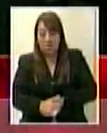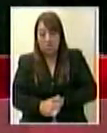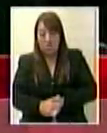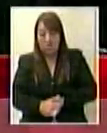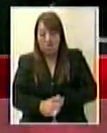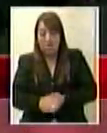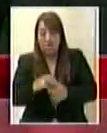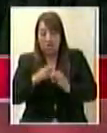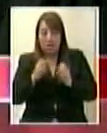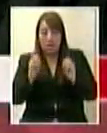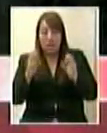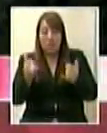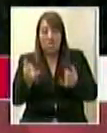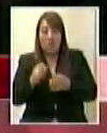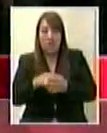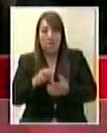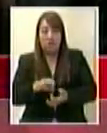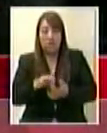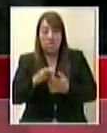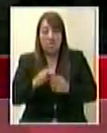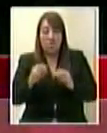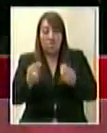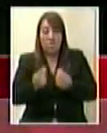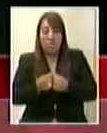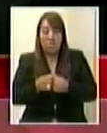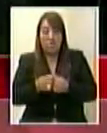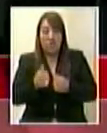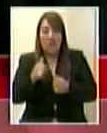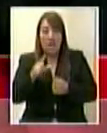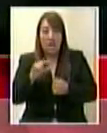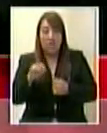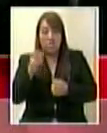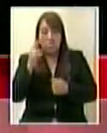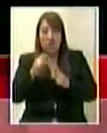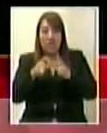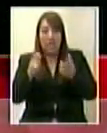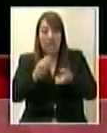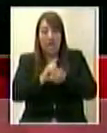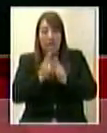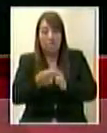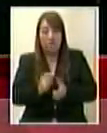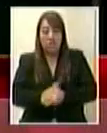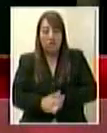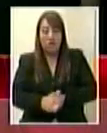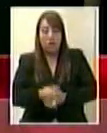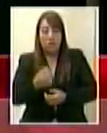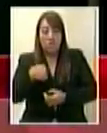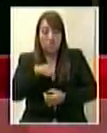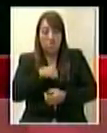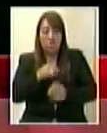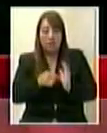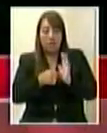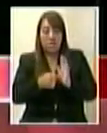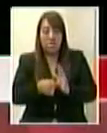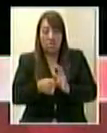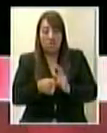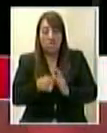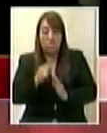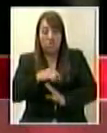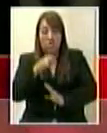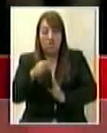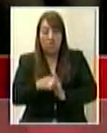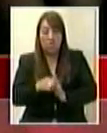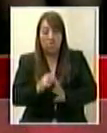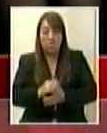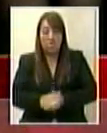hoy, especialmente a la bancada de Alianza para el Gran Cambio. Nosotros presentamos un proyecto